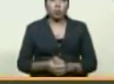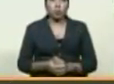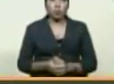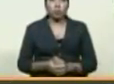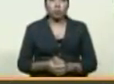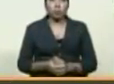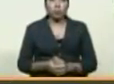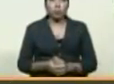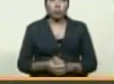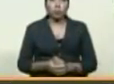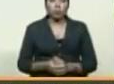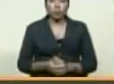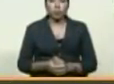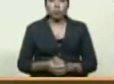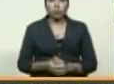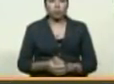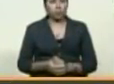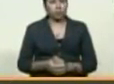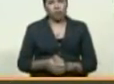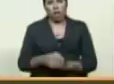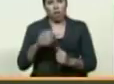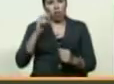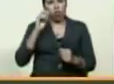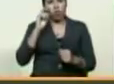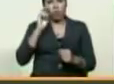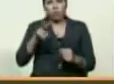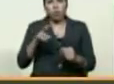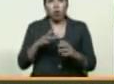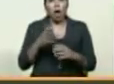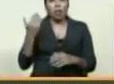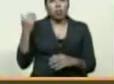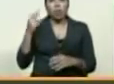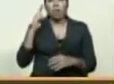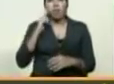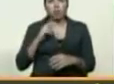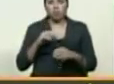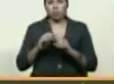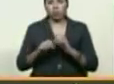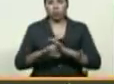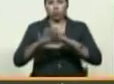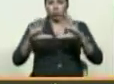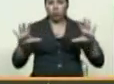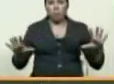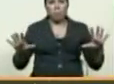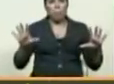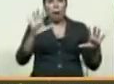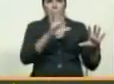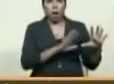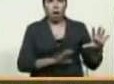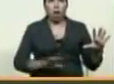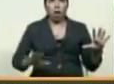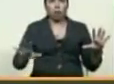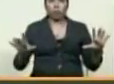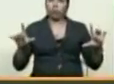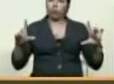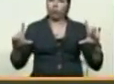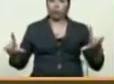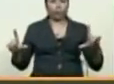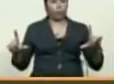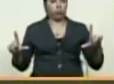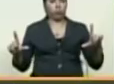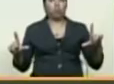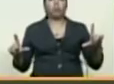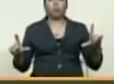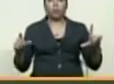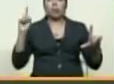claramente en su mapa y que lo siguió viendo Hugo Chávez también en su mapa de desarrollo